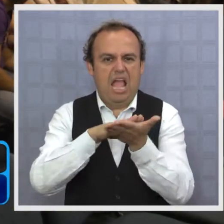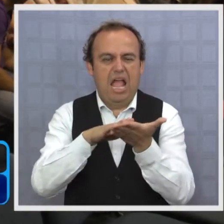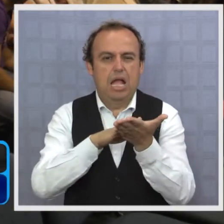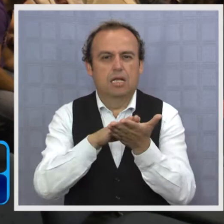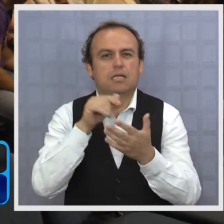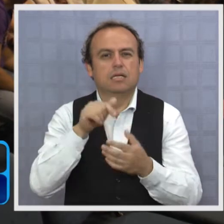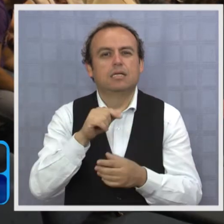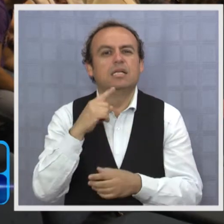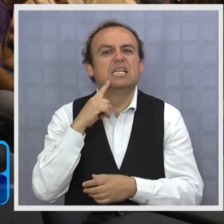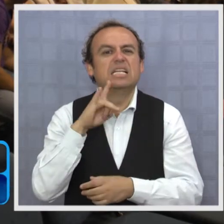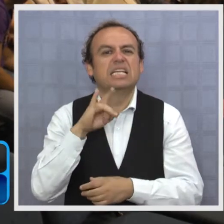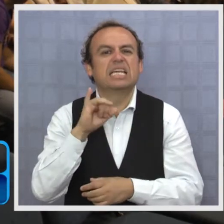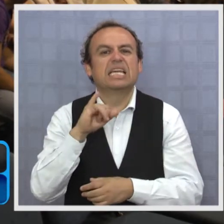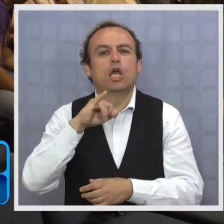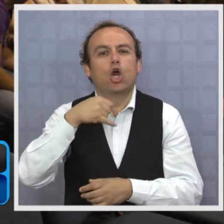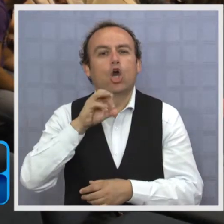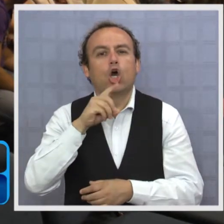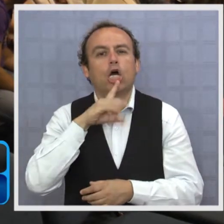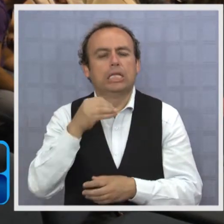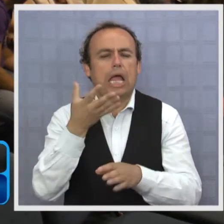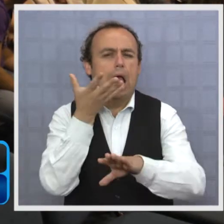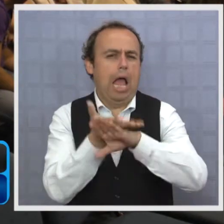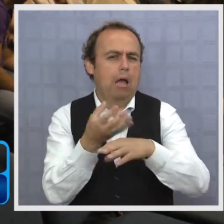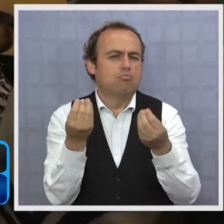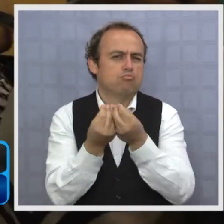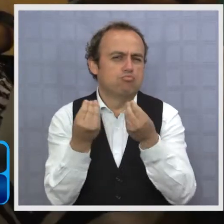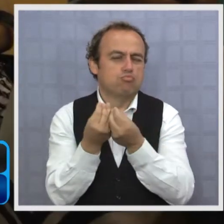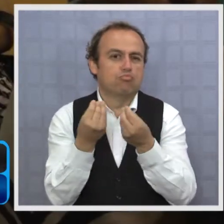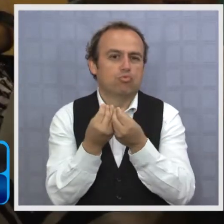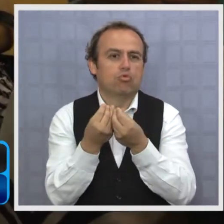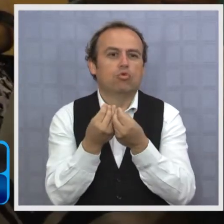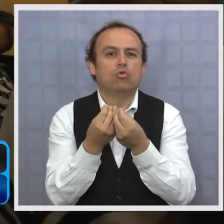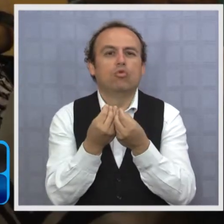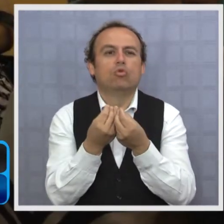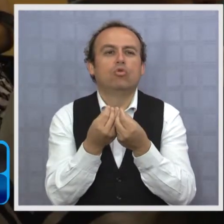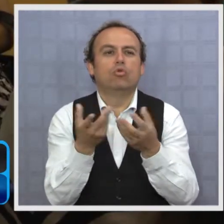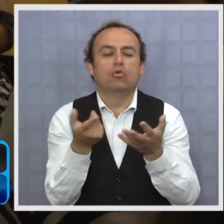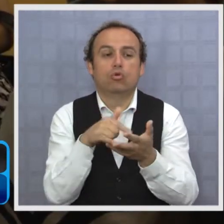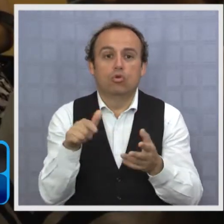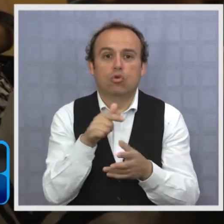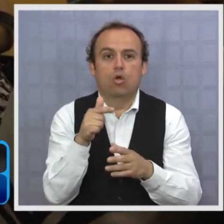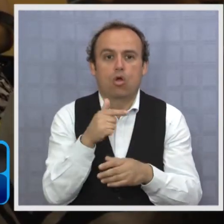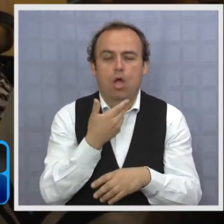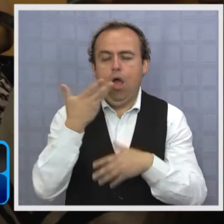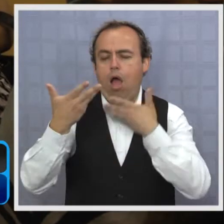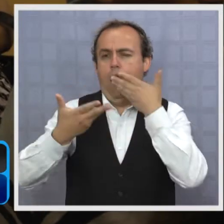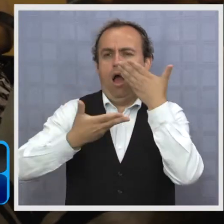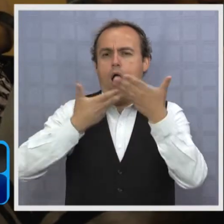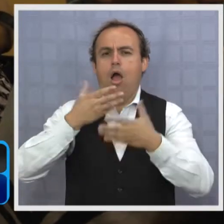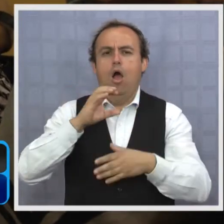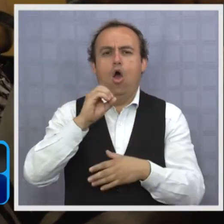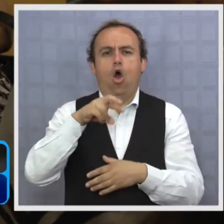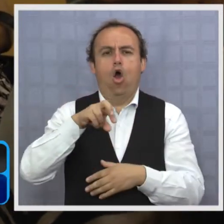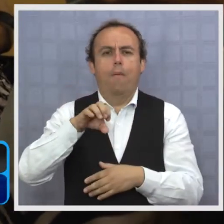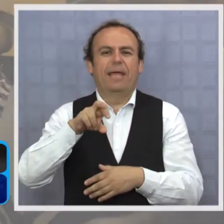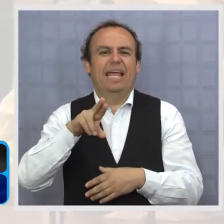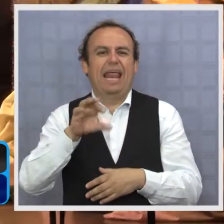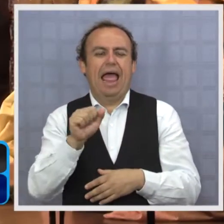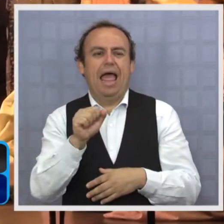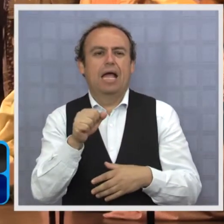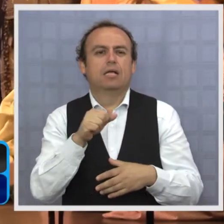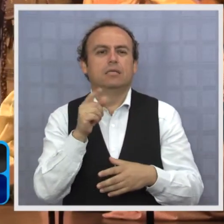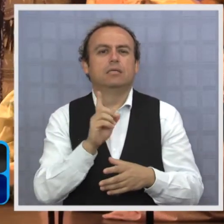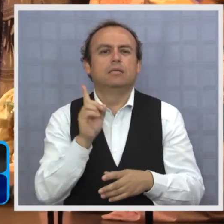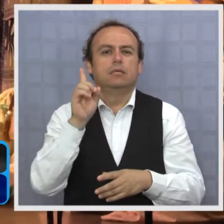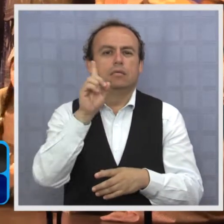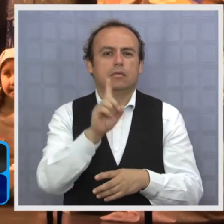que Quijotes ha habido siempre en nuestra ciudad y que lo seguirá habiendo, porque la ópera Caballería Rusticana llegó